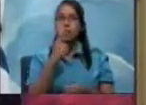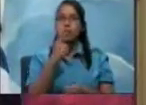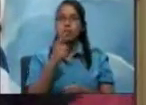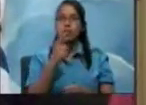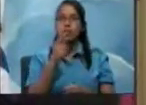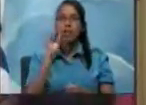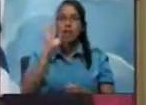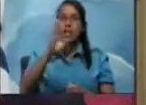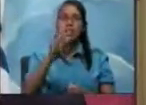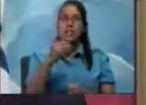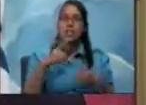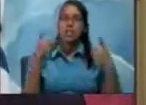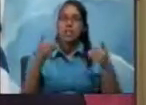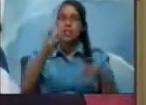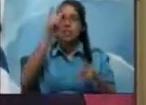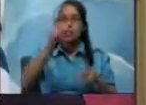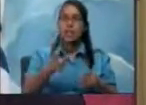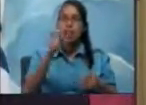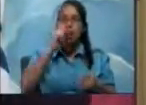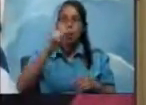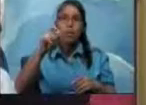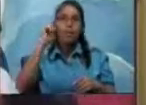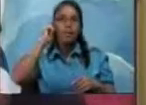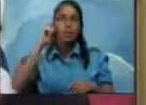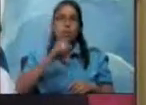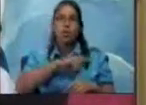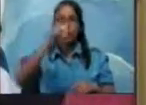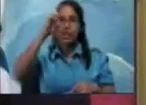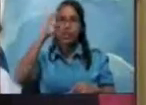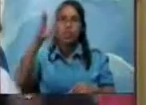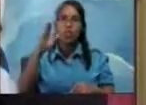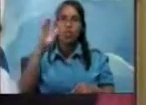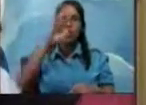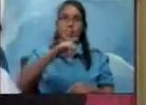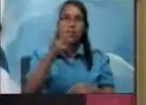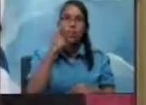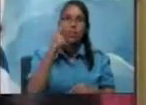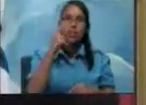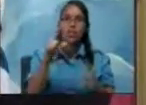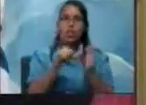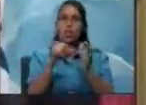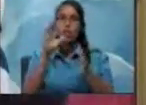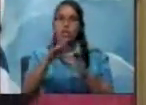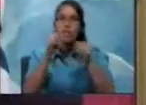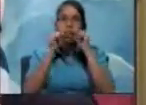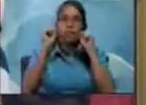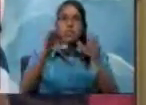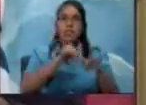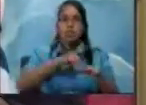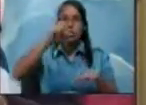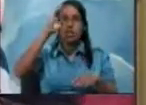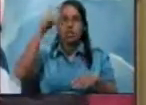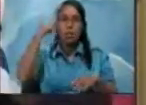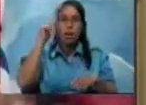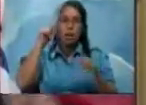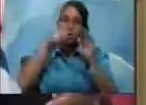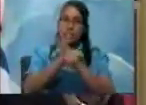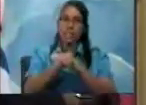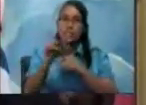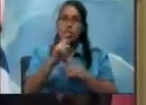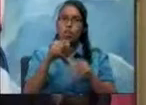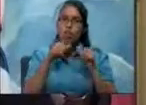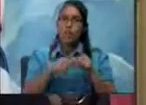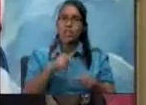Así debe de ser el hombre y la mujer de Dios avispado estar pendiente Dónde está la bendición de Dios para meterse no